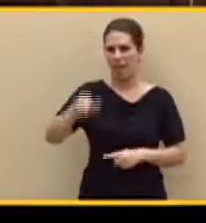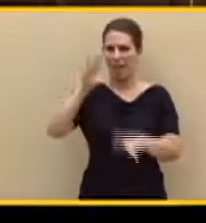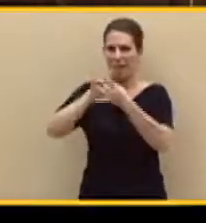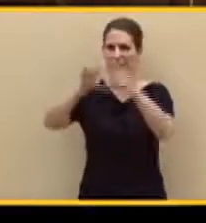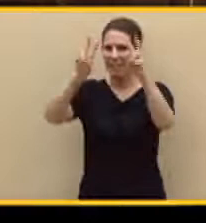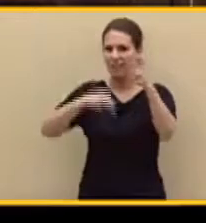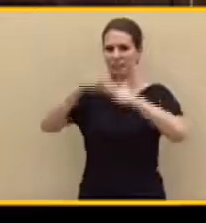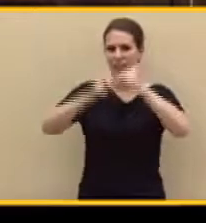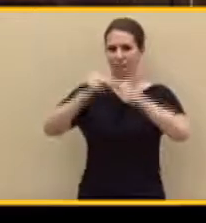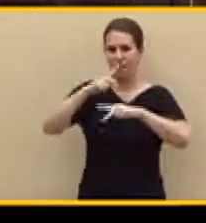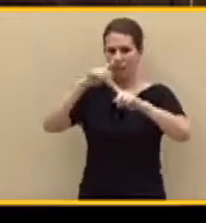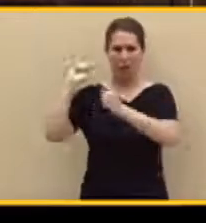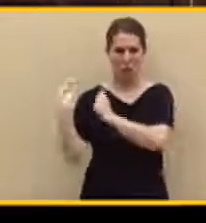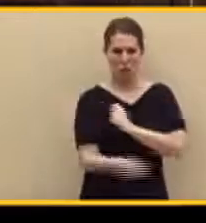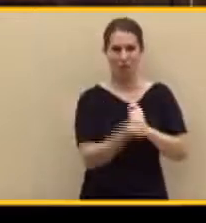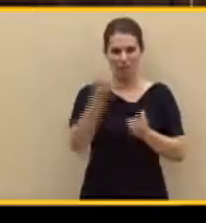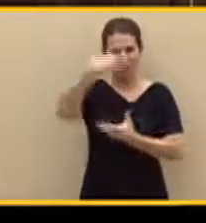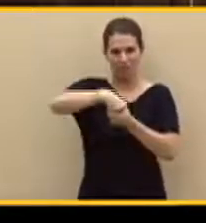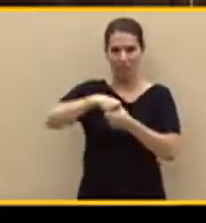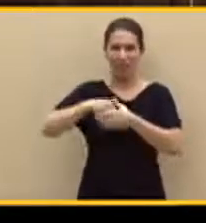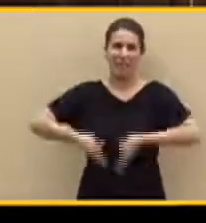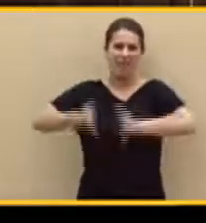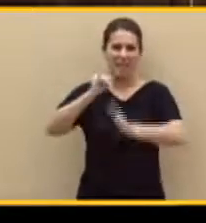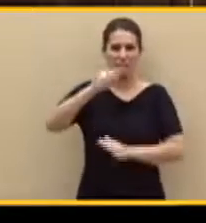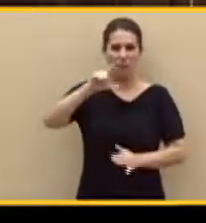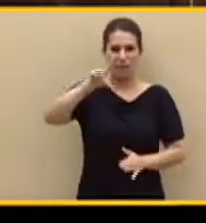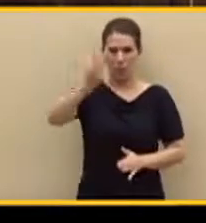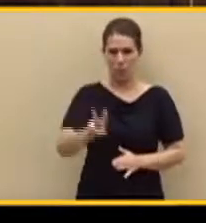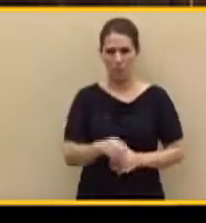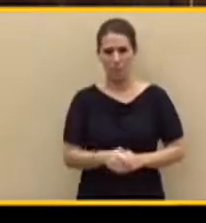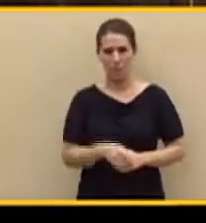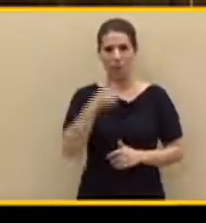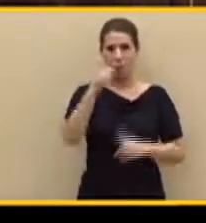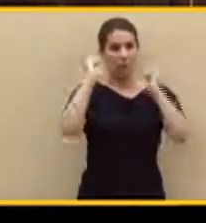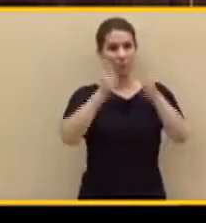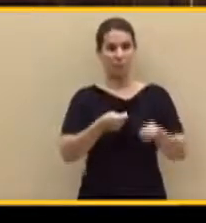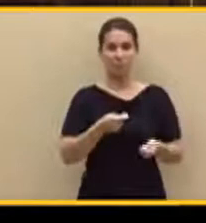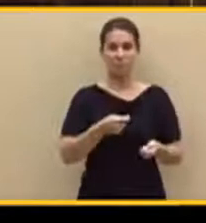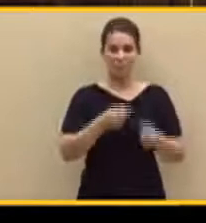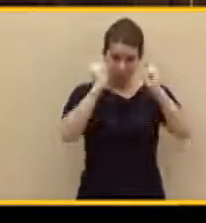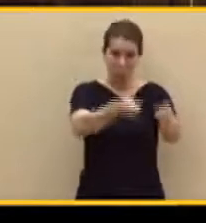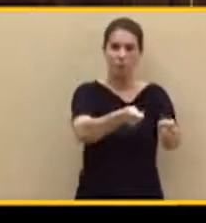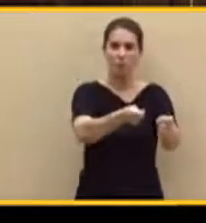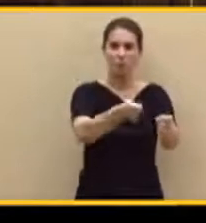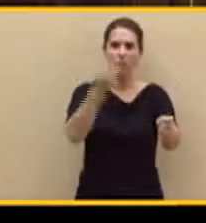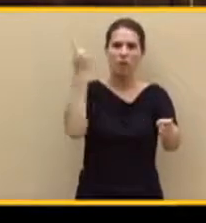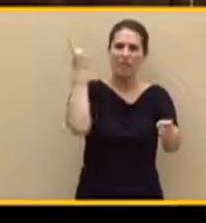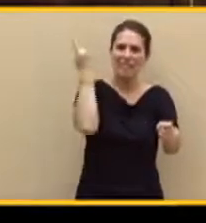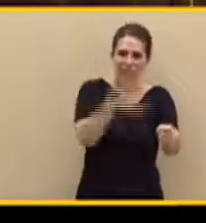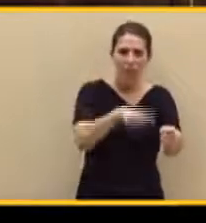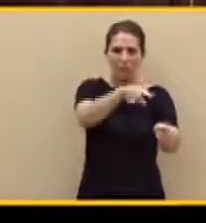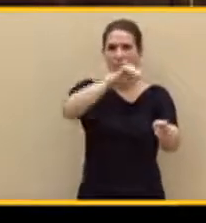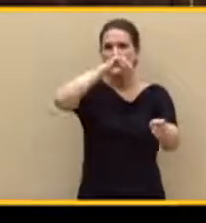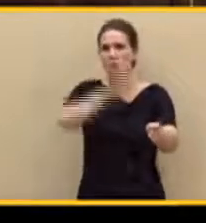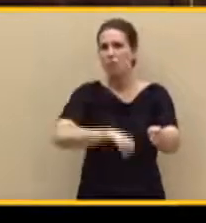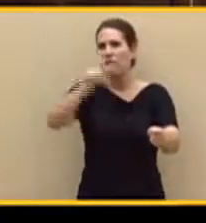golf del canal de Isabel II. Le nombraron ustedes fiscal anticorrupción a sabiendas de que era el preferido de los corruptos de